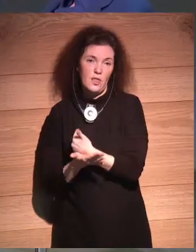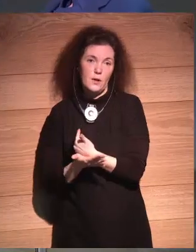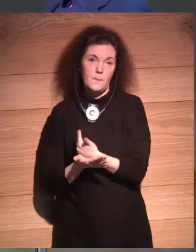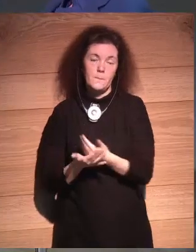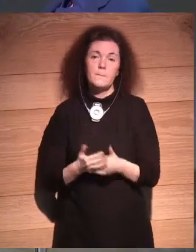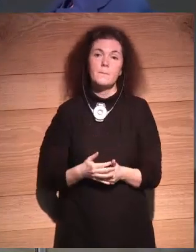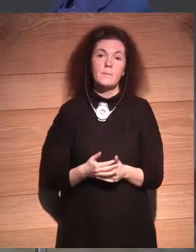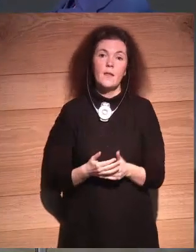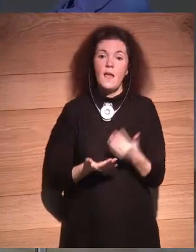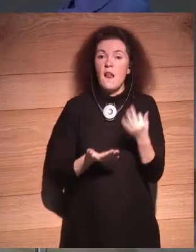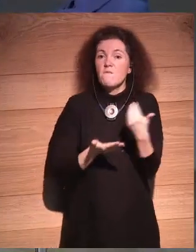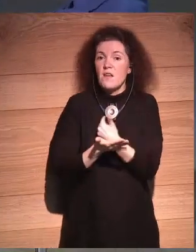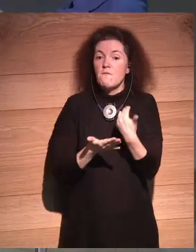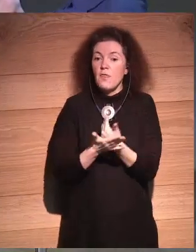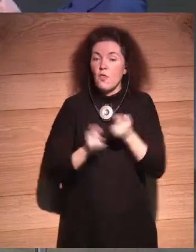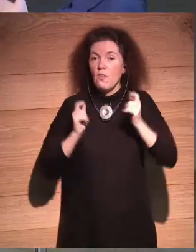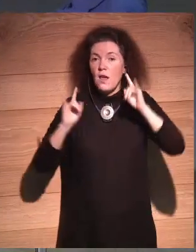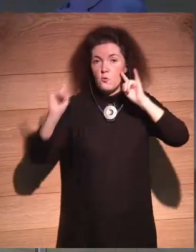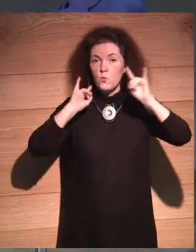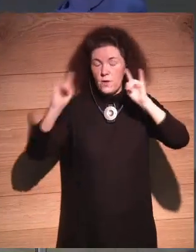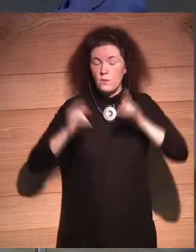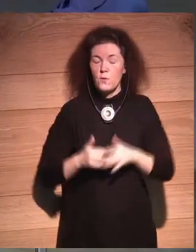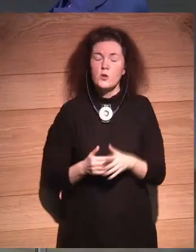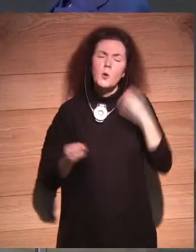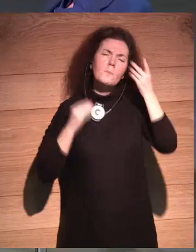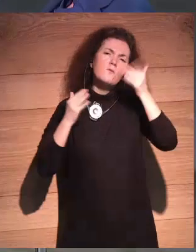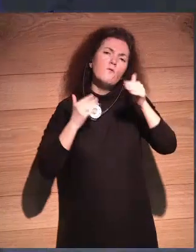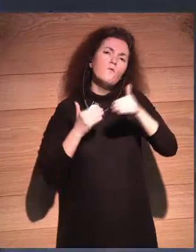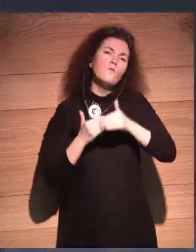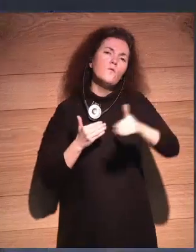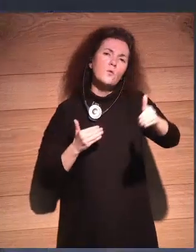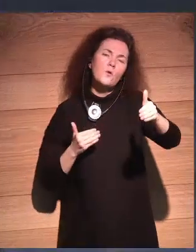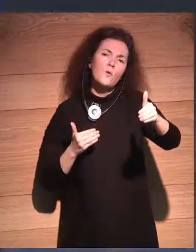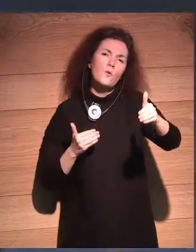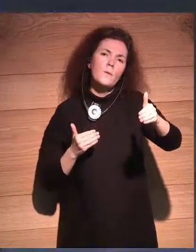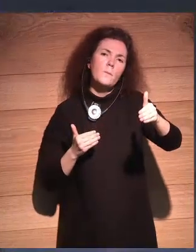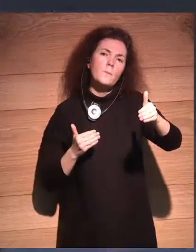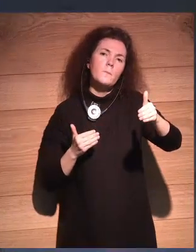Sí, efectivamente, el beneficio provoca ruido. Yo creo que en el futuro